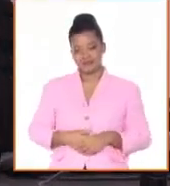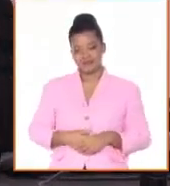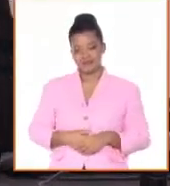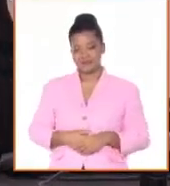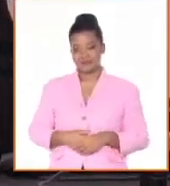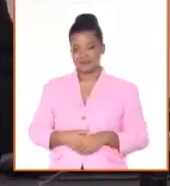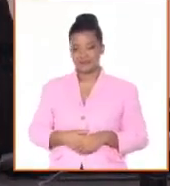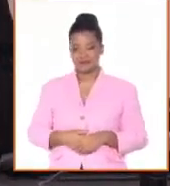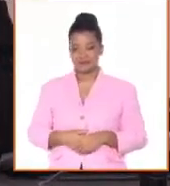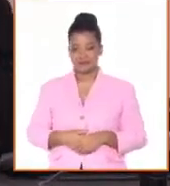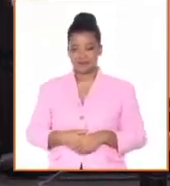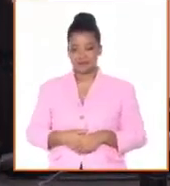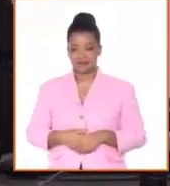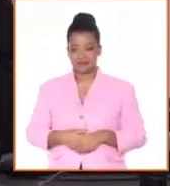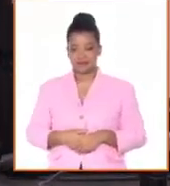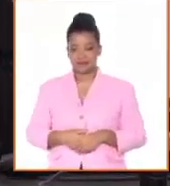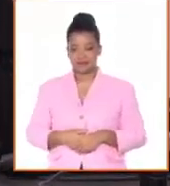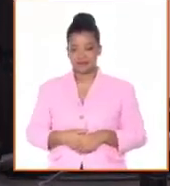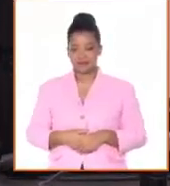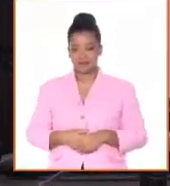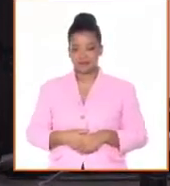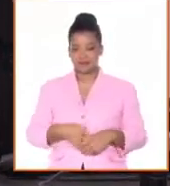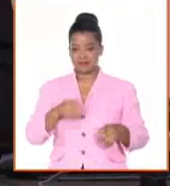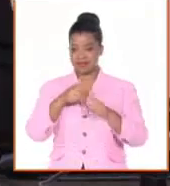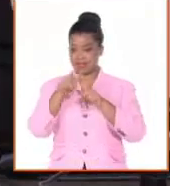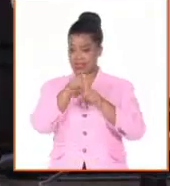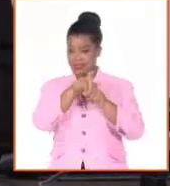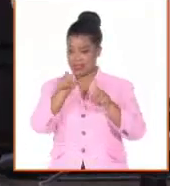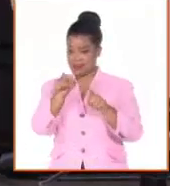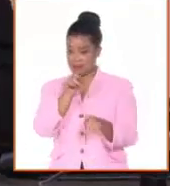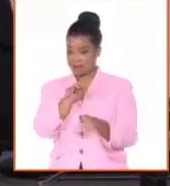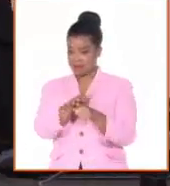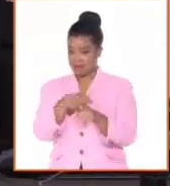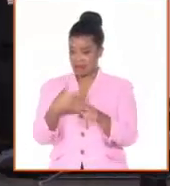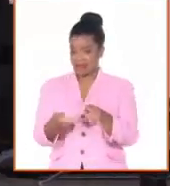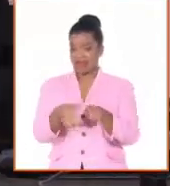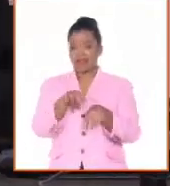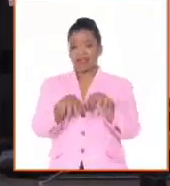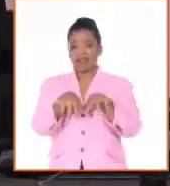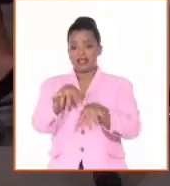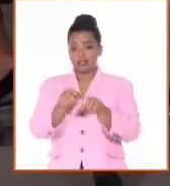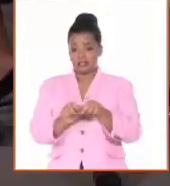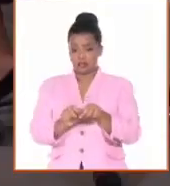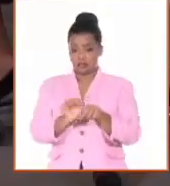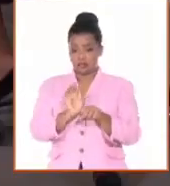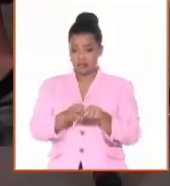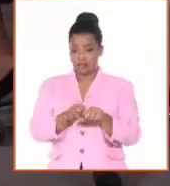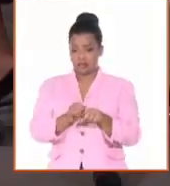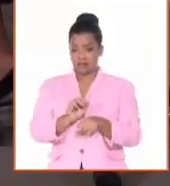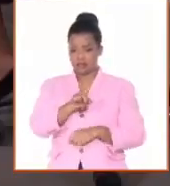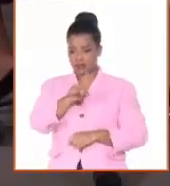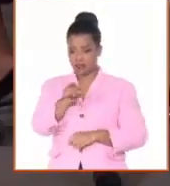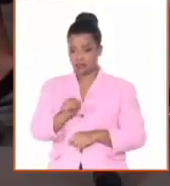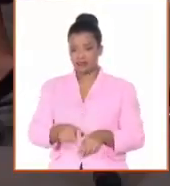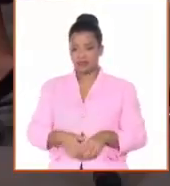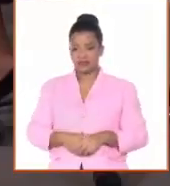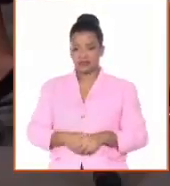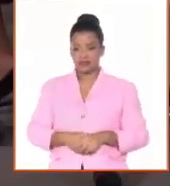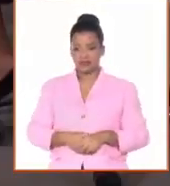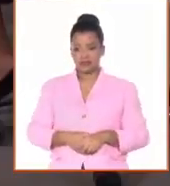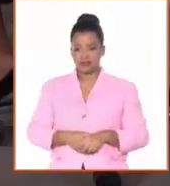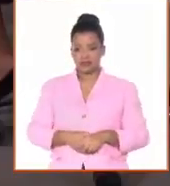hablarles entonces de temas creo que quisiera empezar por el tema de la digitalización que fue el final de nuestra mesa y que evidentemente